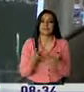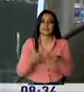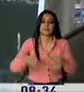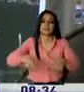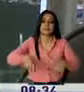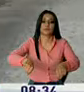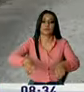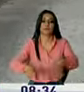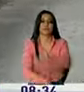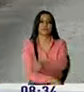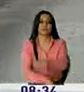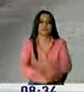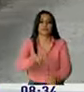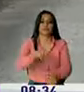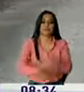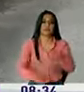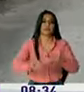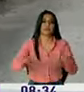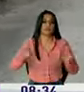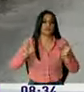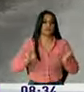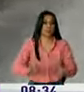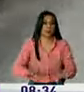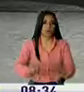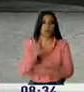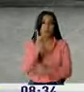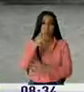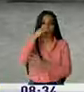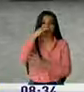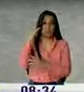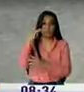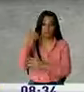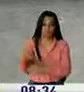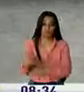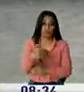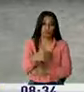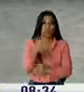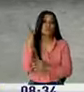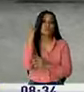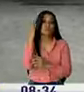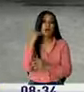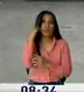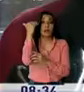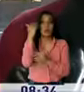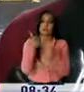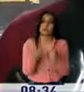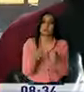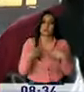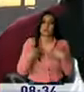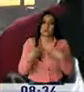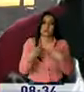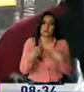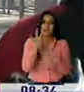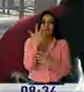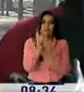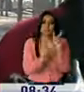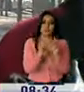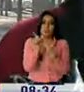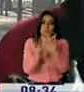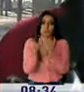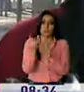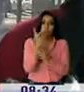vehículo. Afortunadamente, tanto los dos niños como la mujer adulta se encuentran estables. Tenemos 3 víctimas, 3 pacientes, 2